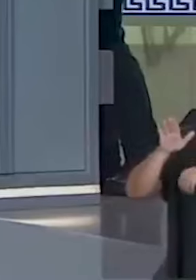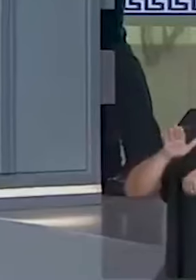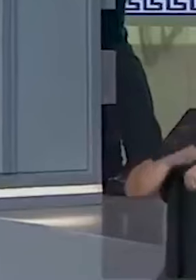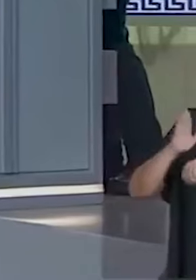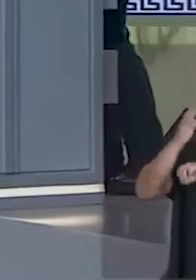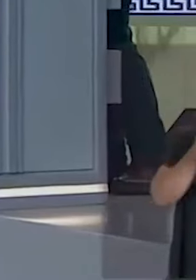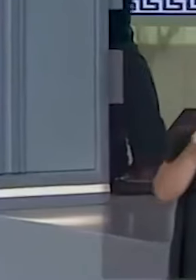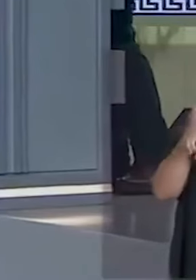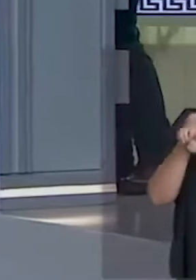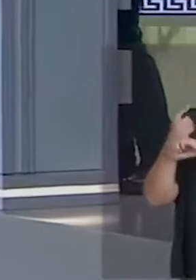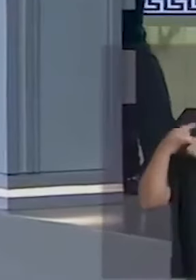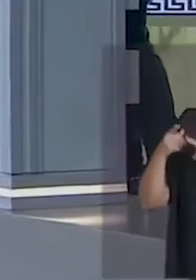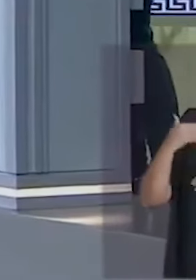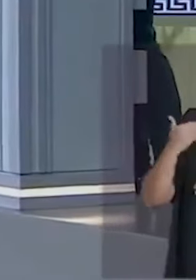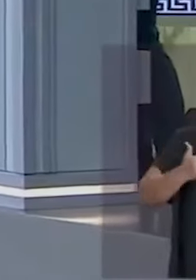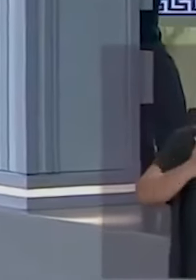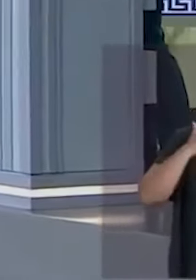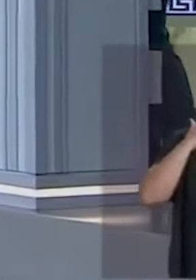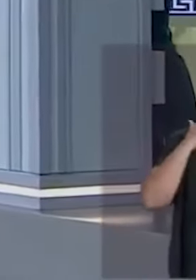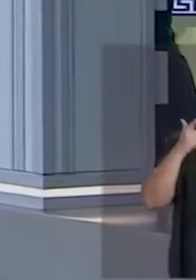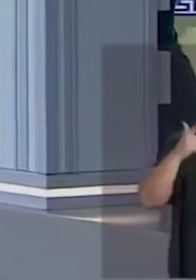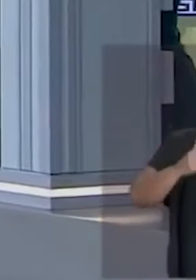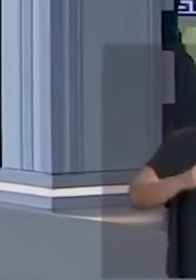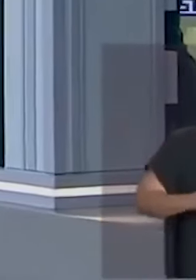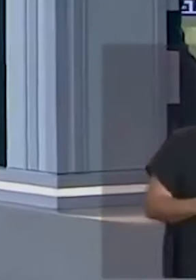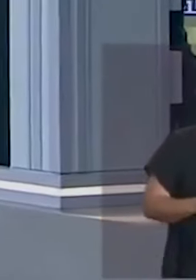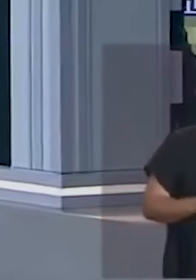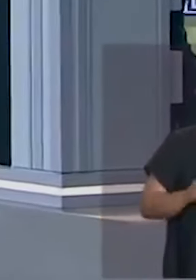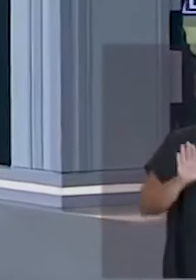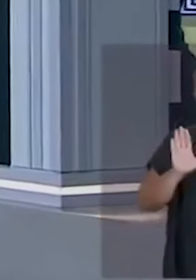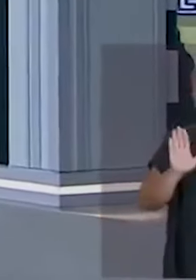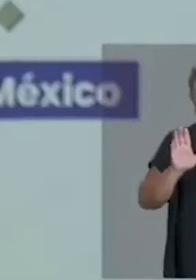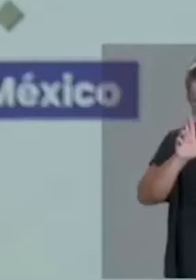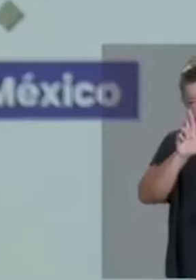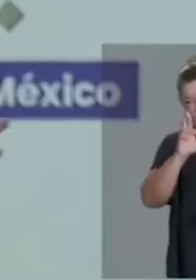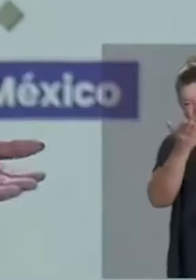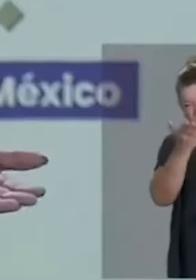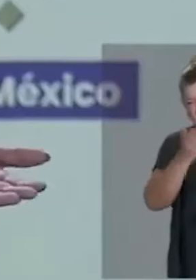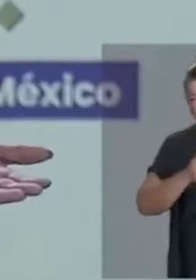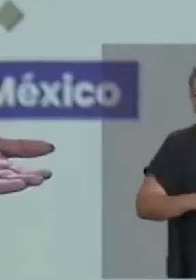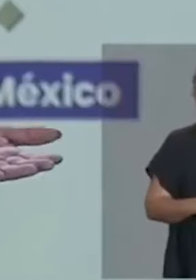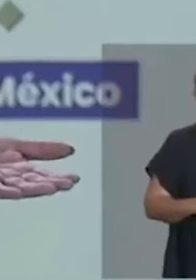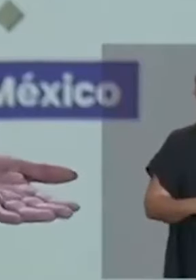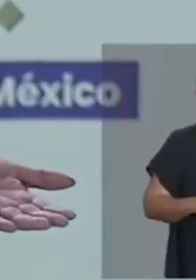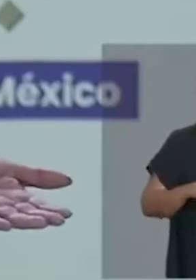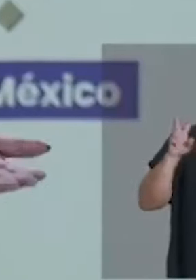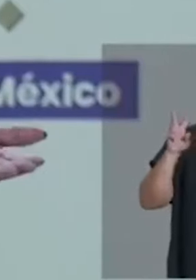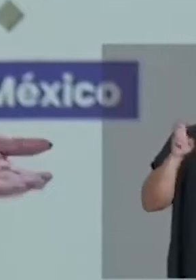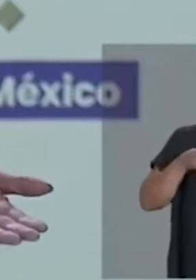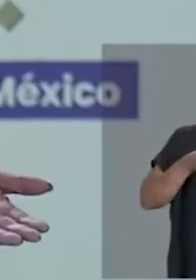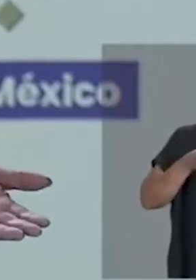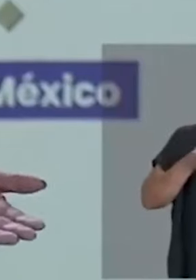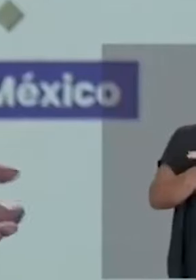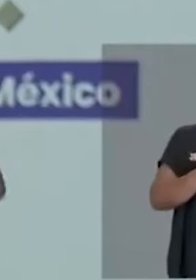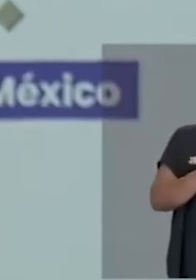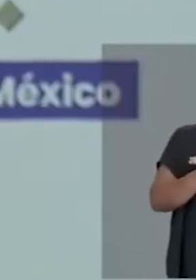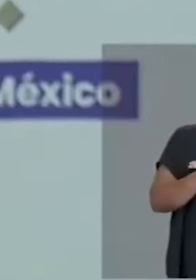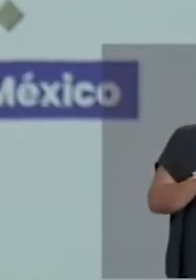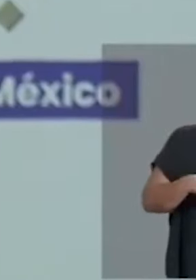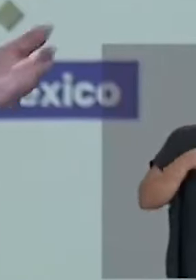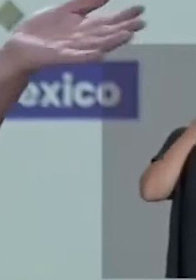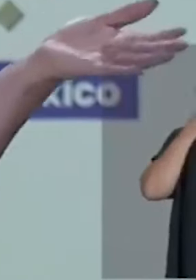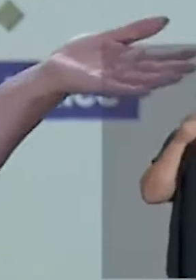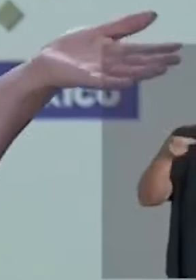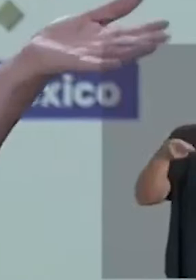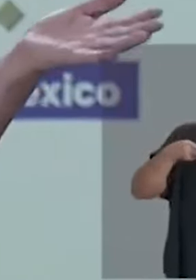PRI. Pues hablemos del metro, porque aquí la candidata de las mentiras pues dice que no tiene nada que ver en la caída.